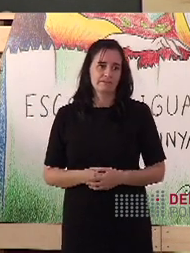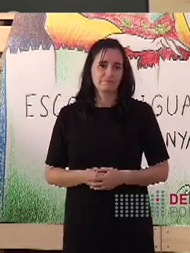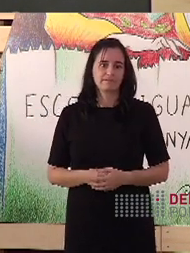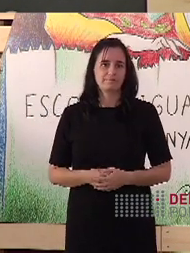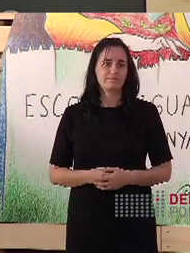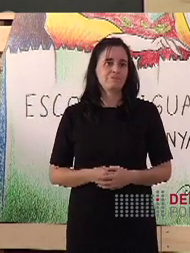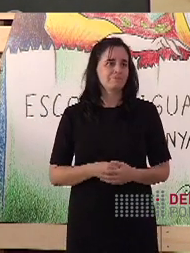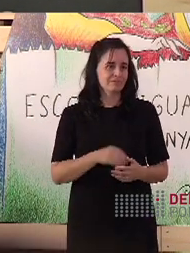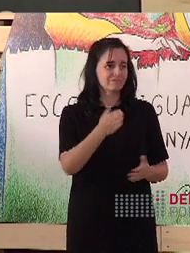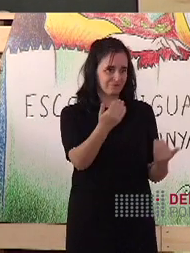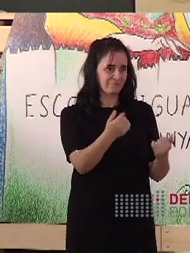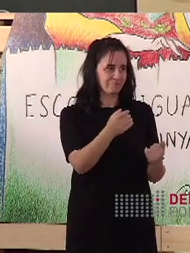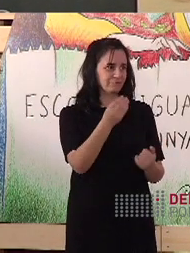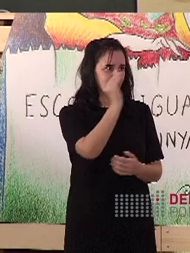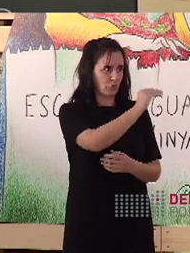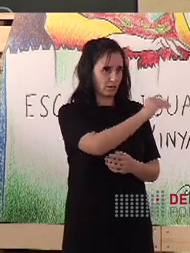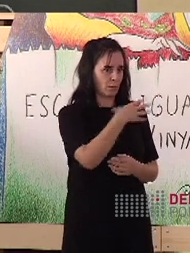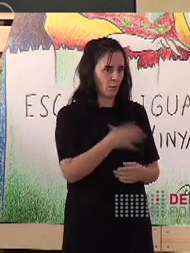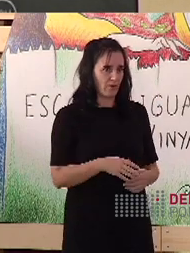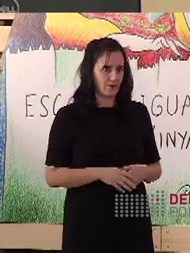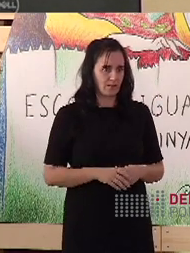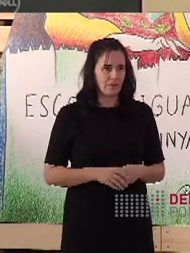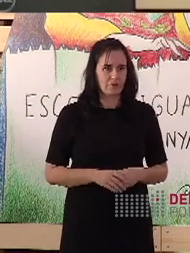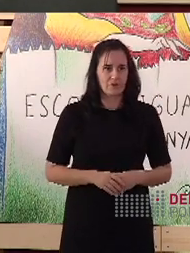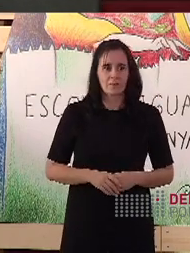Dale, Ángeles, venga. Dale.